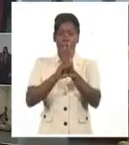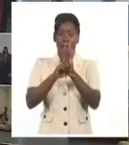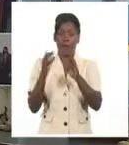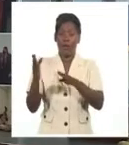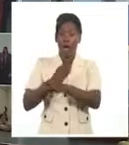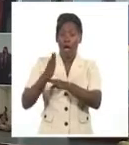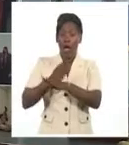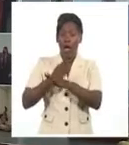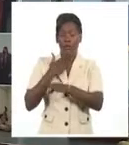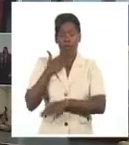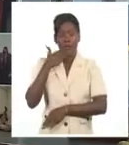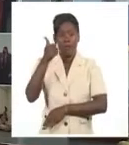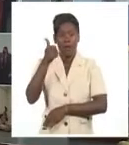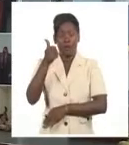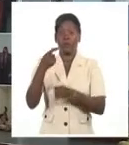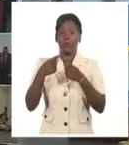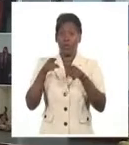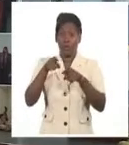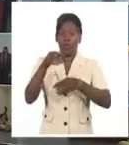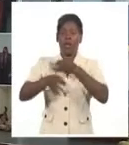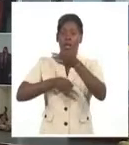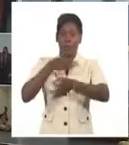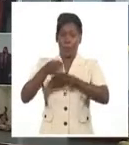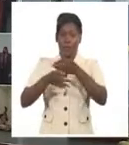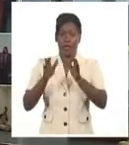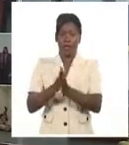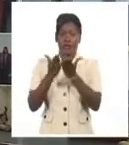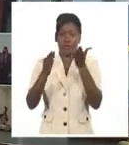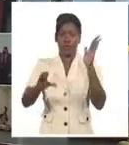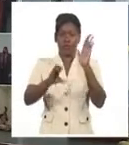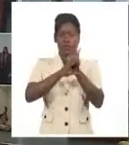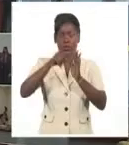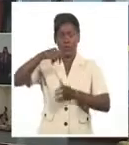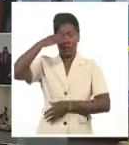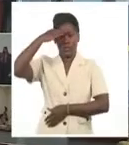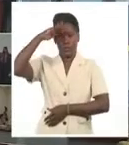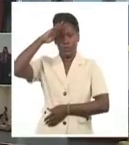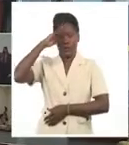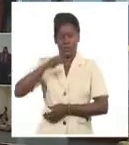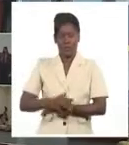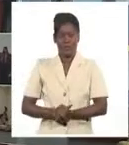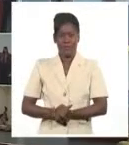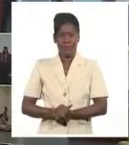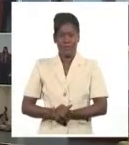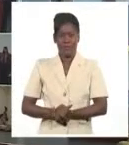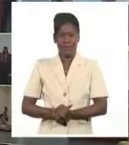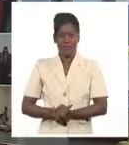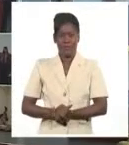proclamado en el artículo 1 de la constitución cubana es todo lo que tengo en este minuto devuelvo las señales estudios muy buenas tardes